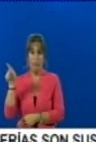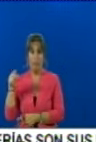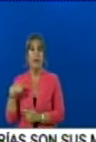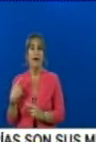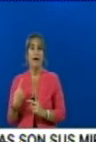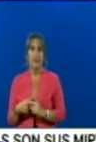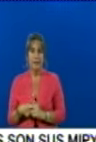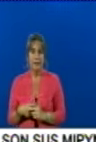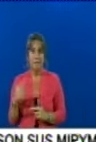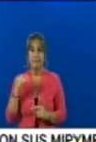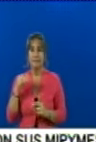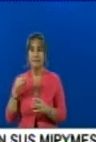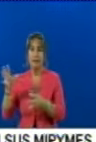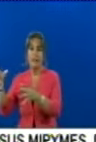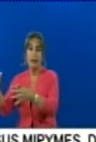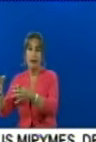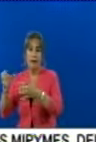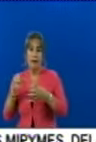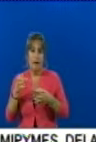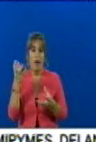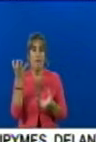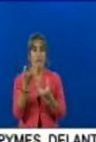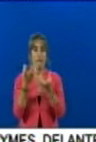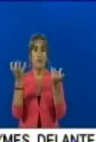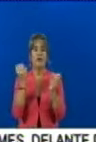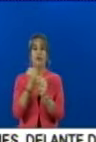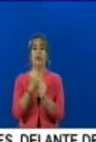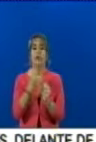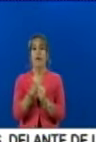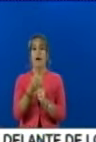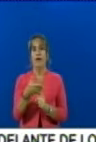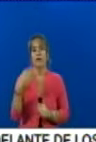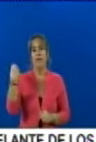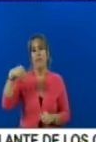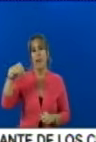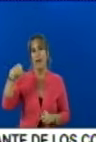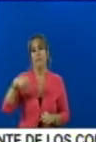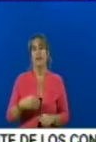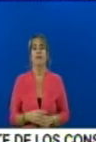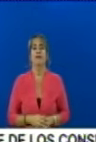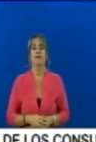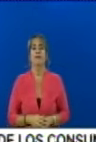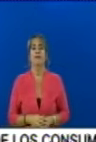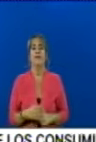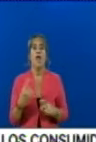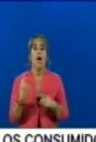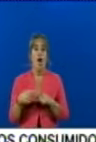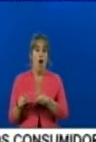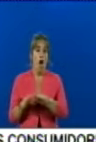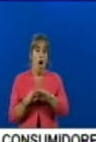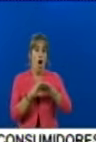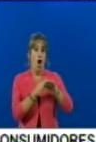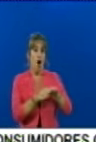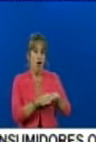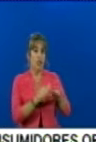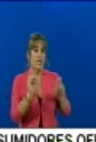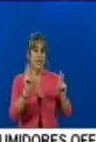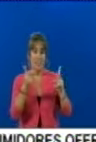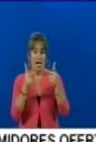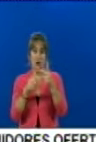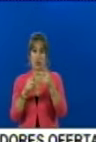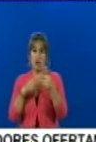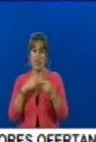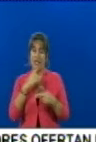que acopiar frutas y trabajar con frutas. Hay otra parte que en una segunda instancia que yo